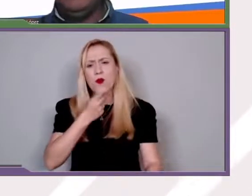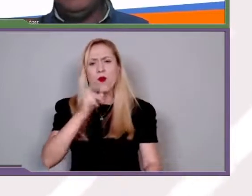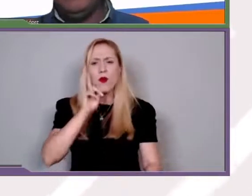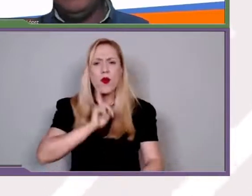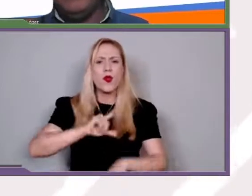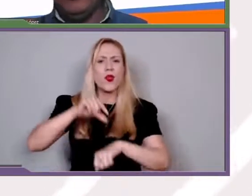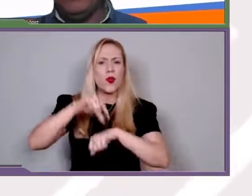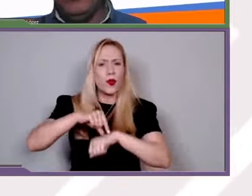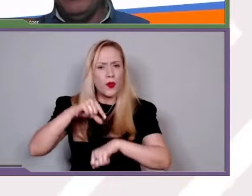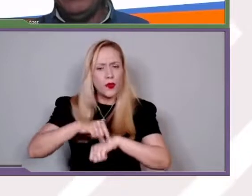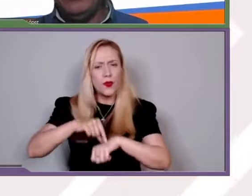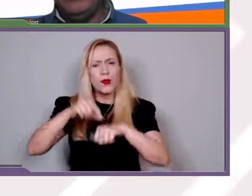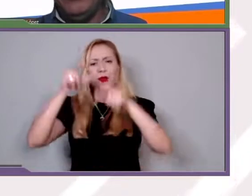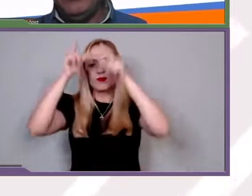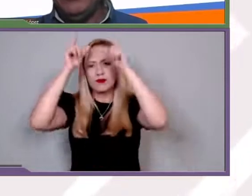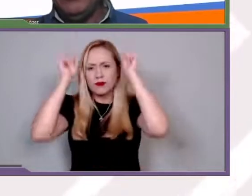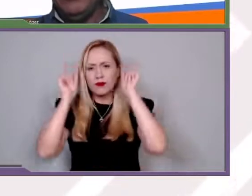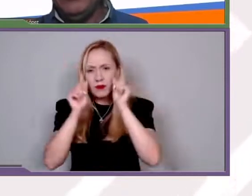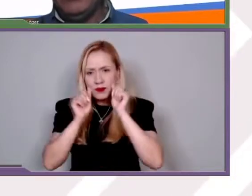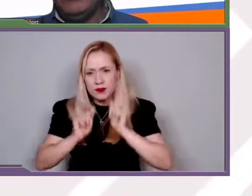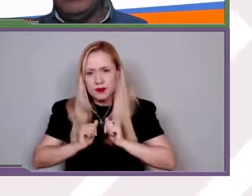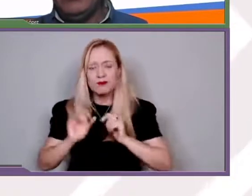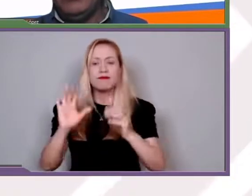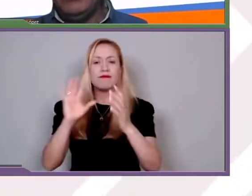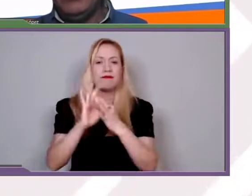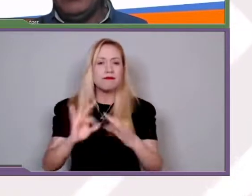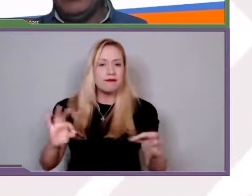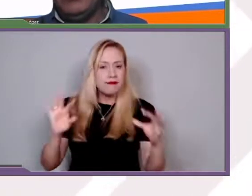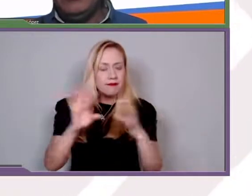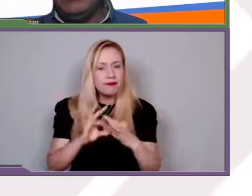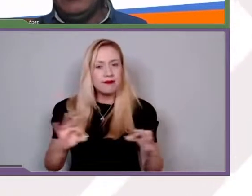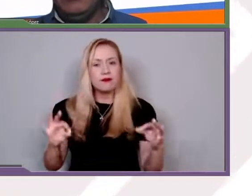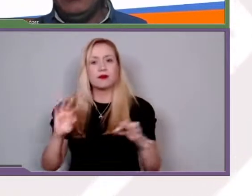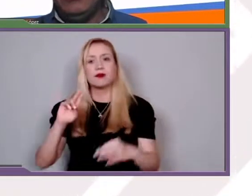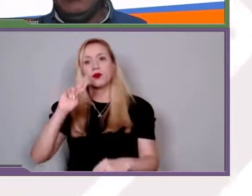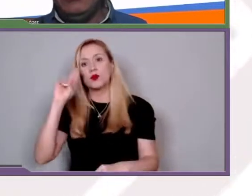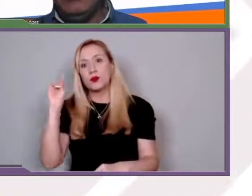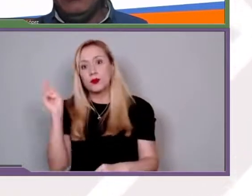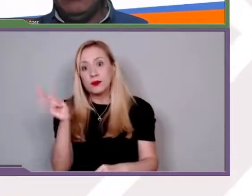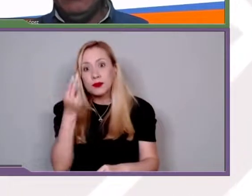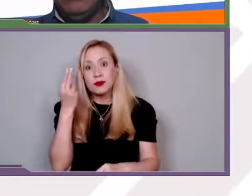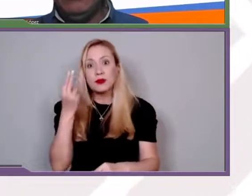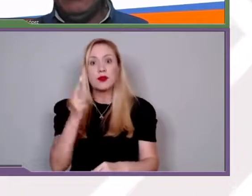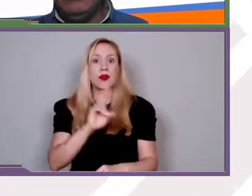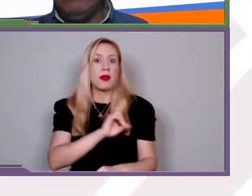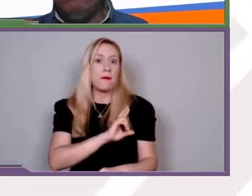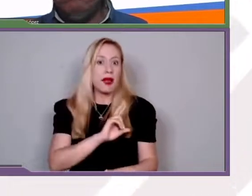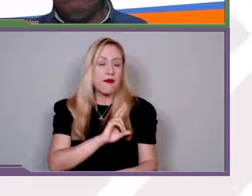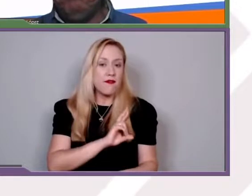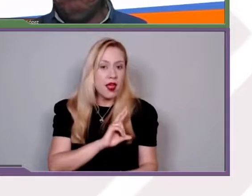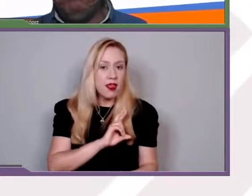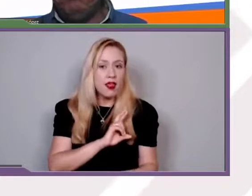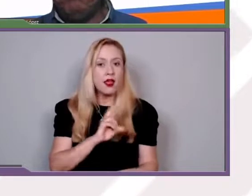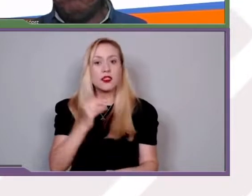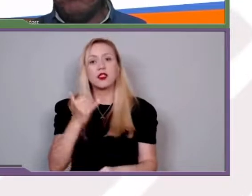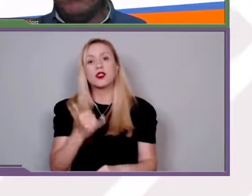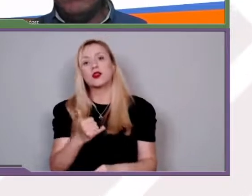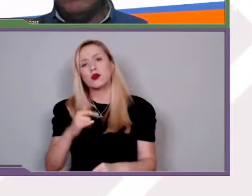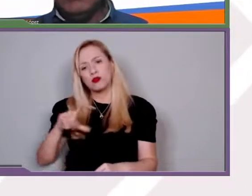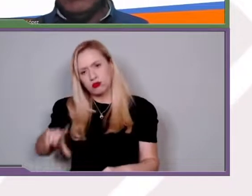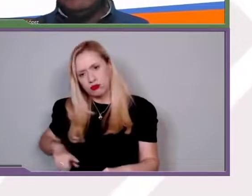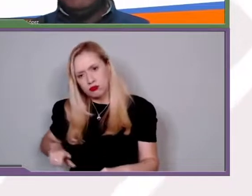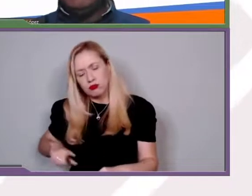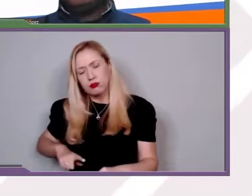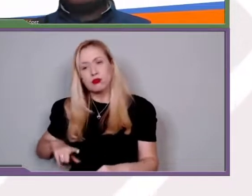nos atendieron, nos dieron las conversaciones, creo que eran de universidades privadas y no sé si también públicas,